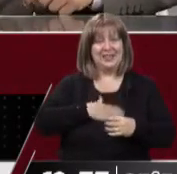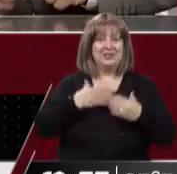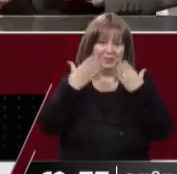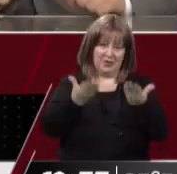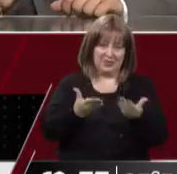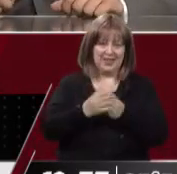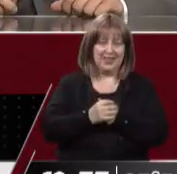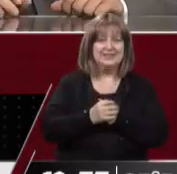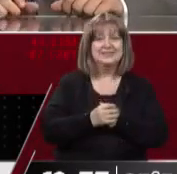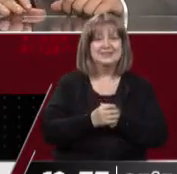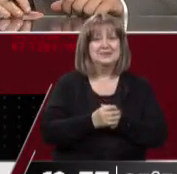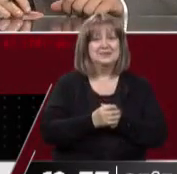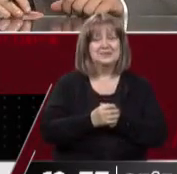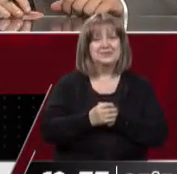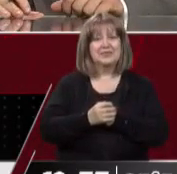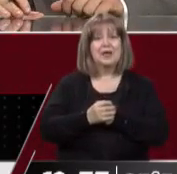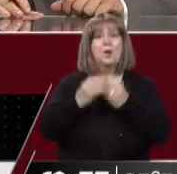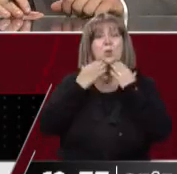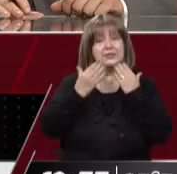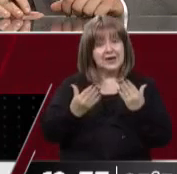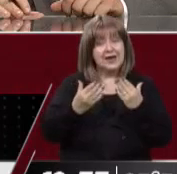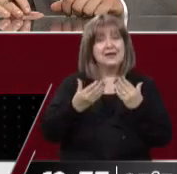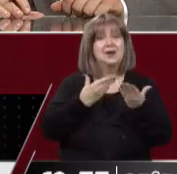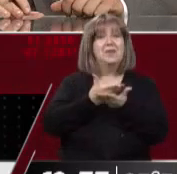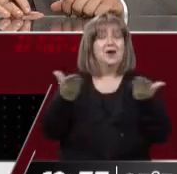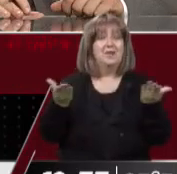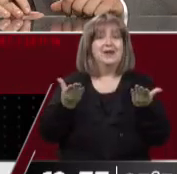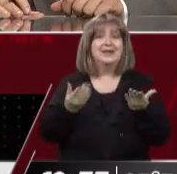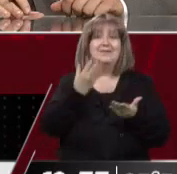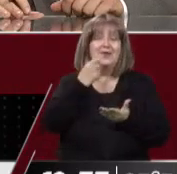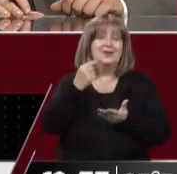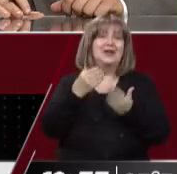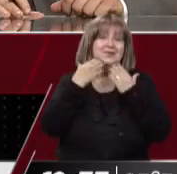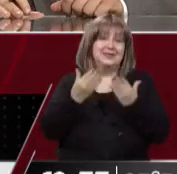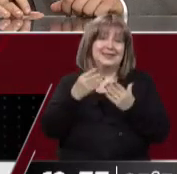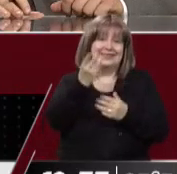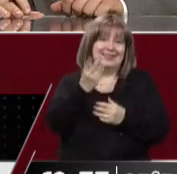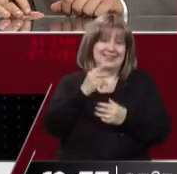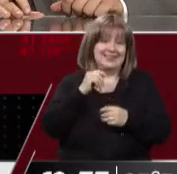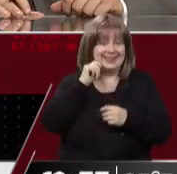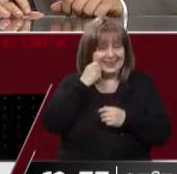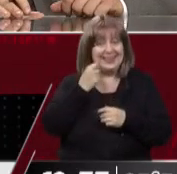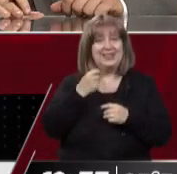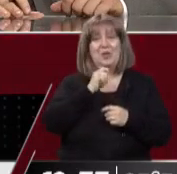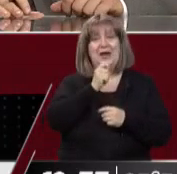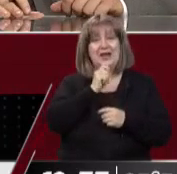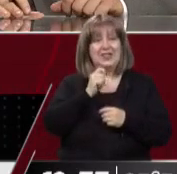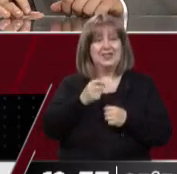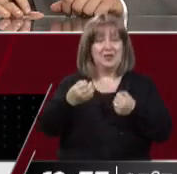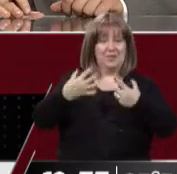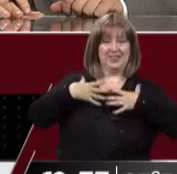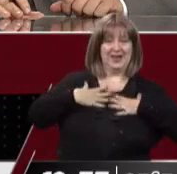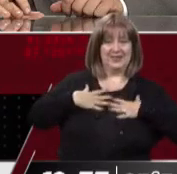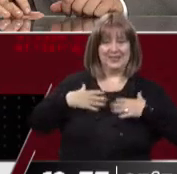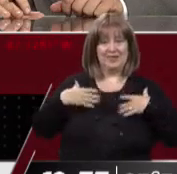Sí. Bueno, muchas gracias por compartir esto. Me encantó la nota, mucha onda tienen. La verdad que me han puesto